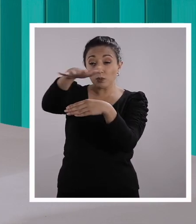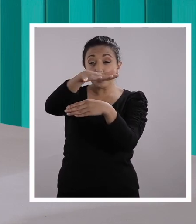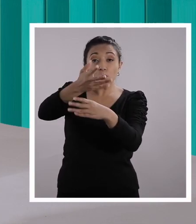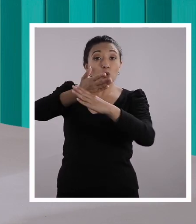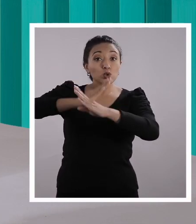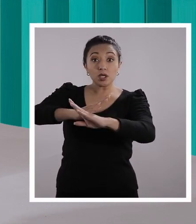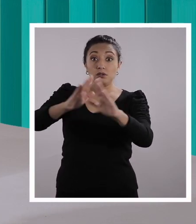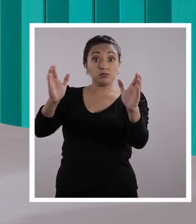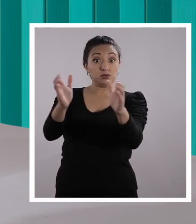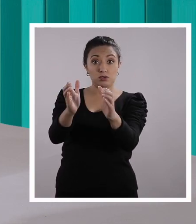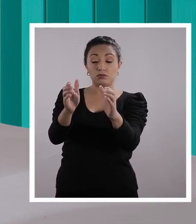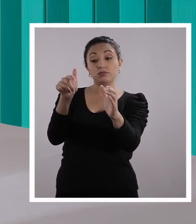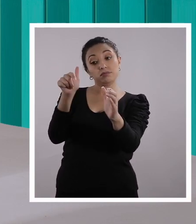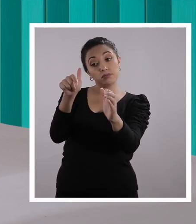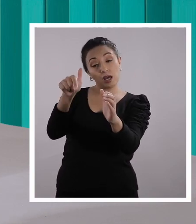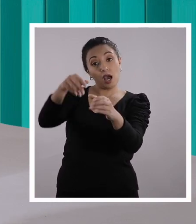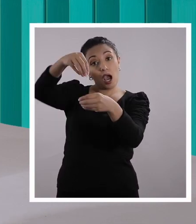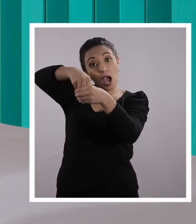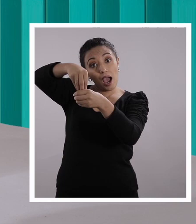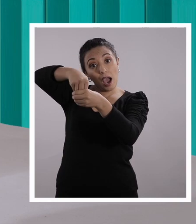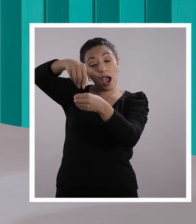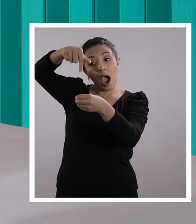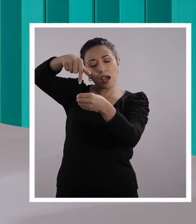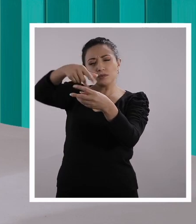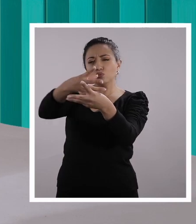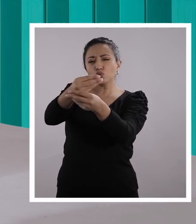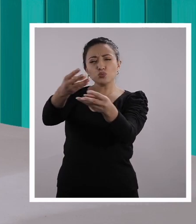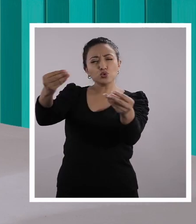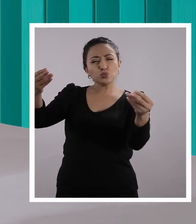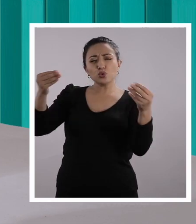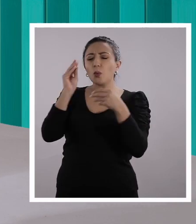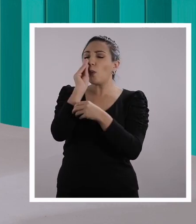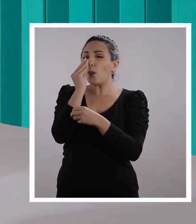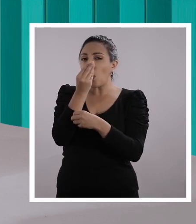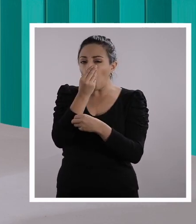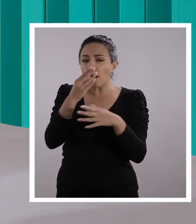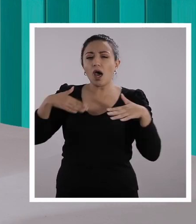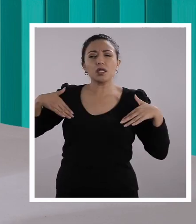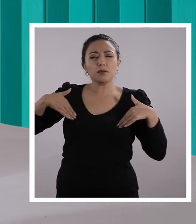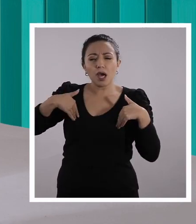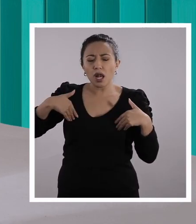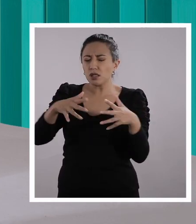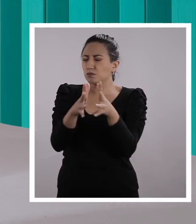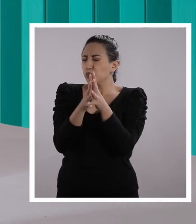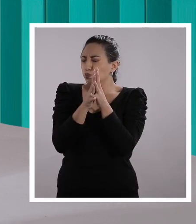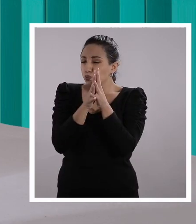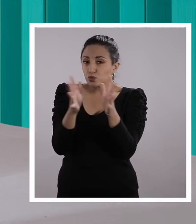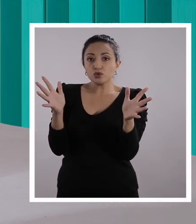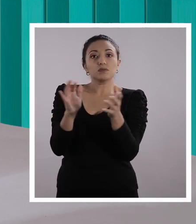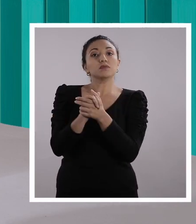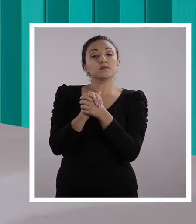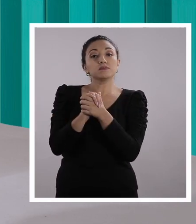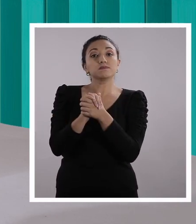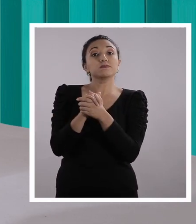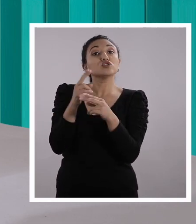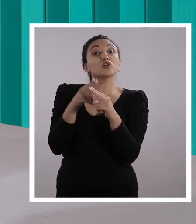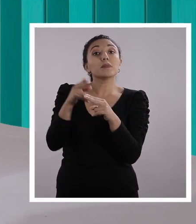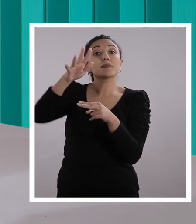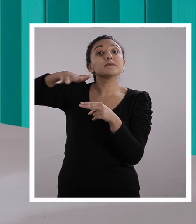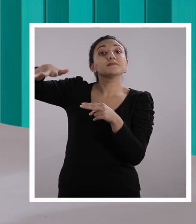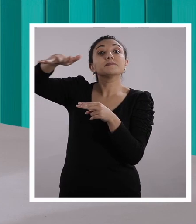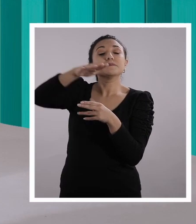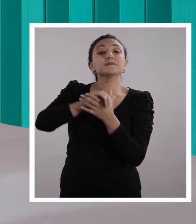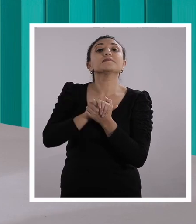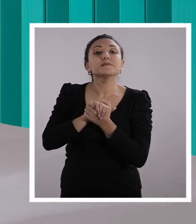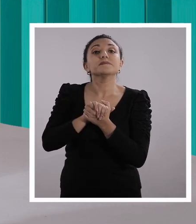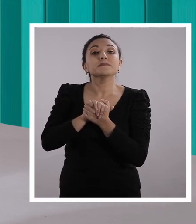continental se destaca por tener la mayor diversidad de flora y fauna de quién